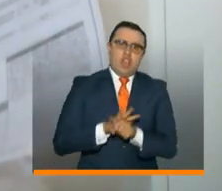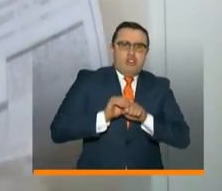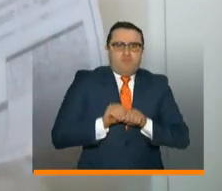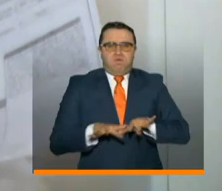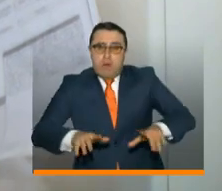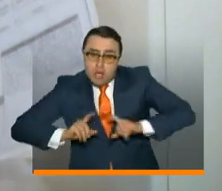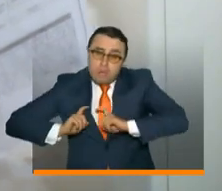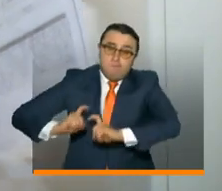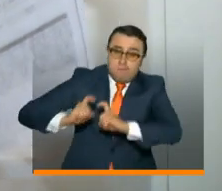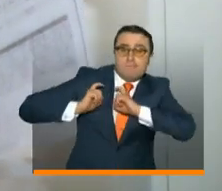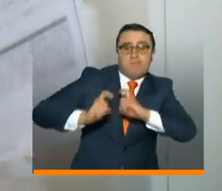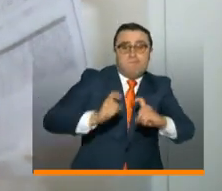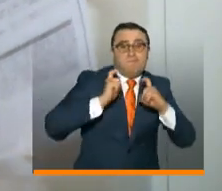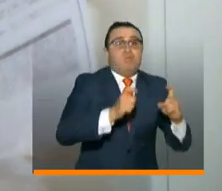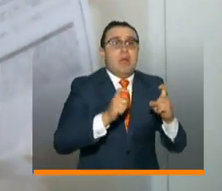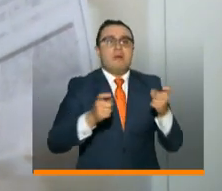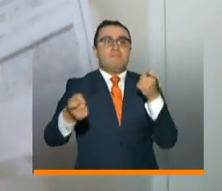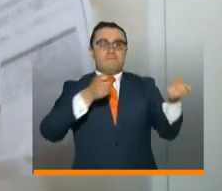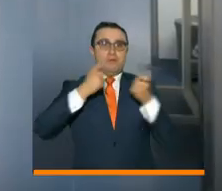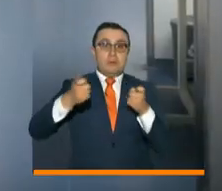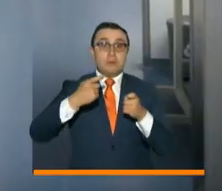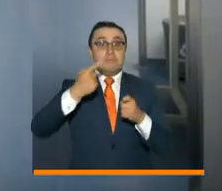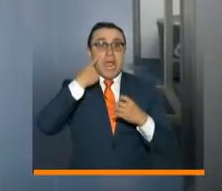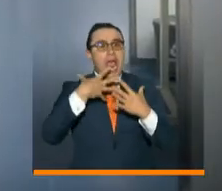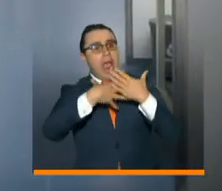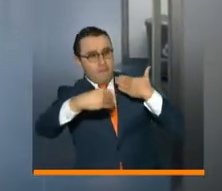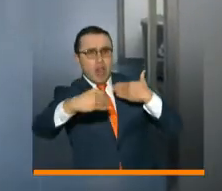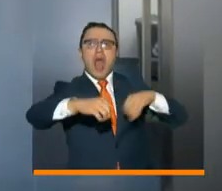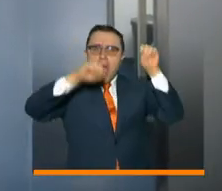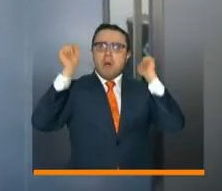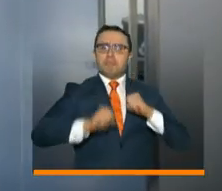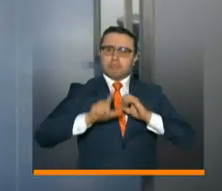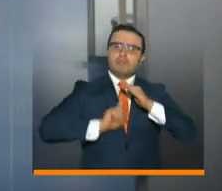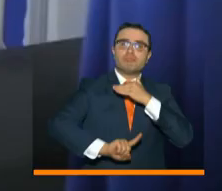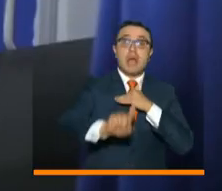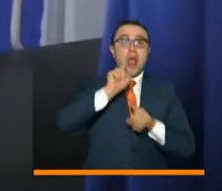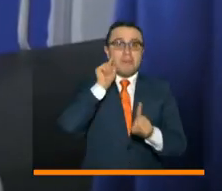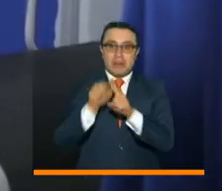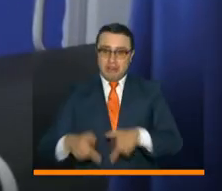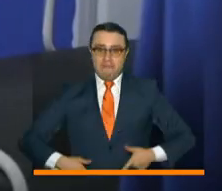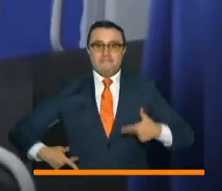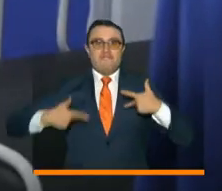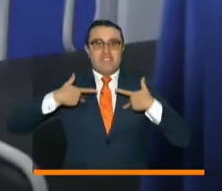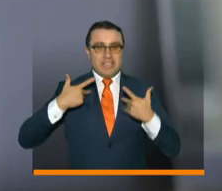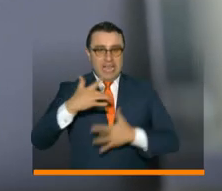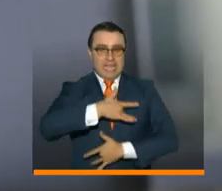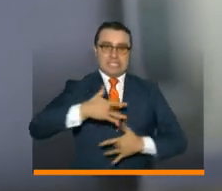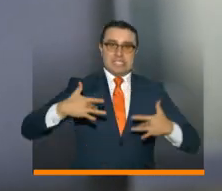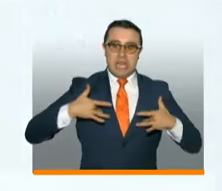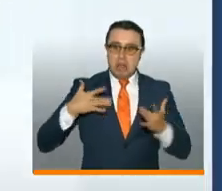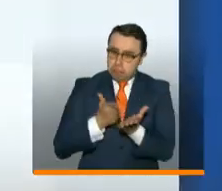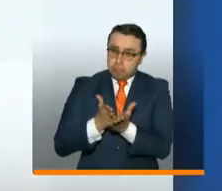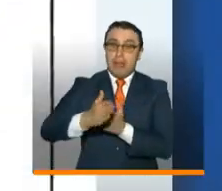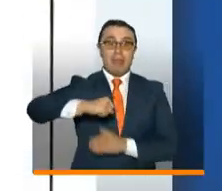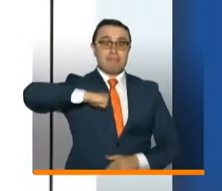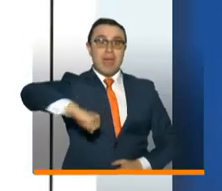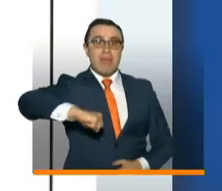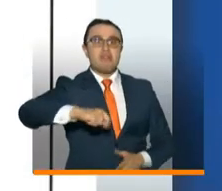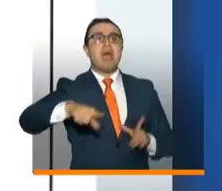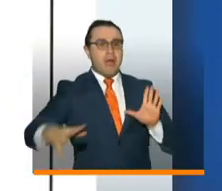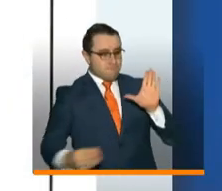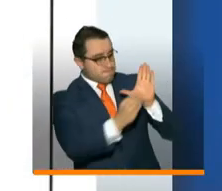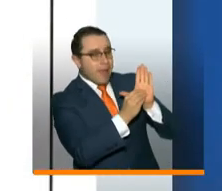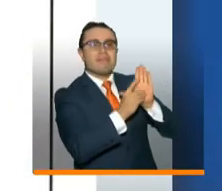del COVID-19. Las excepciones para garantizar los derechos a la vida, a la salud y a la supervivencia están contenidas